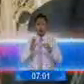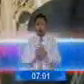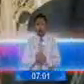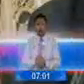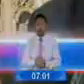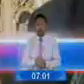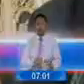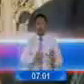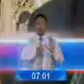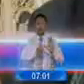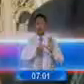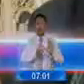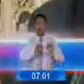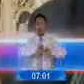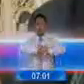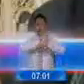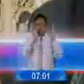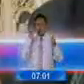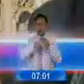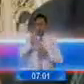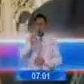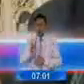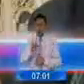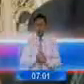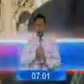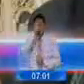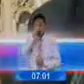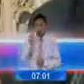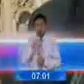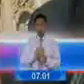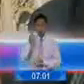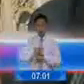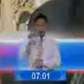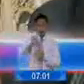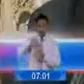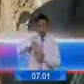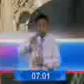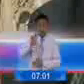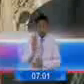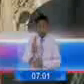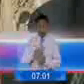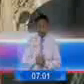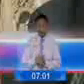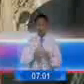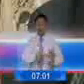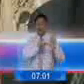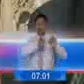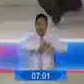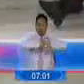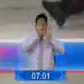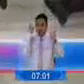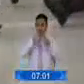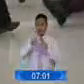de la mañana a 8 de la noche y el domingo 7 de febrero, día de las elecciones, de 6 de la mañana a 3 de la